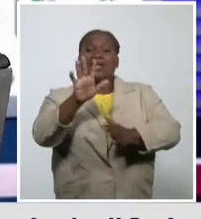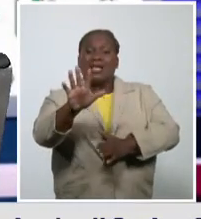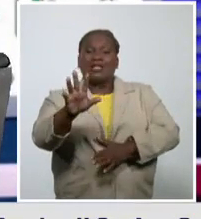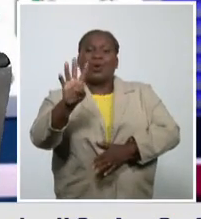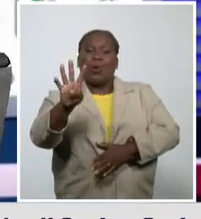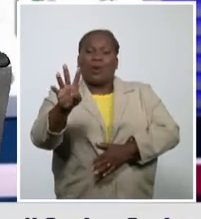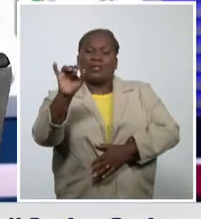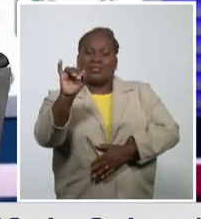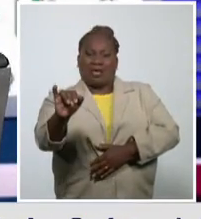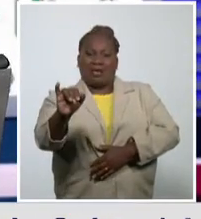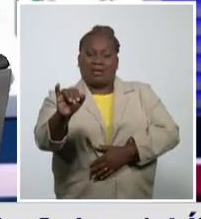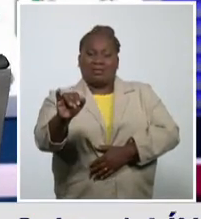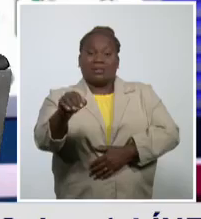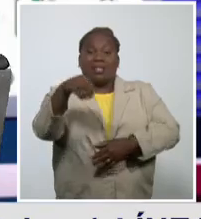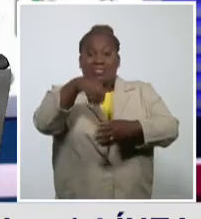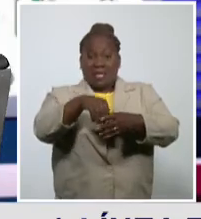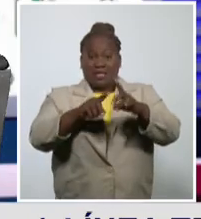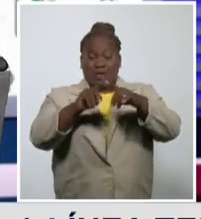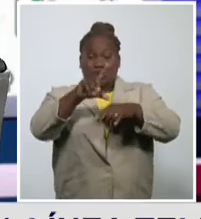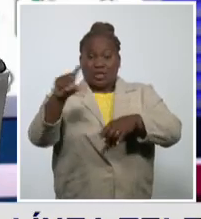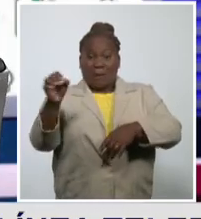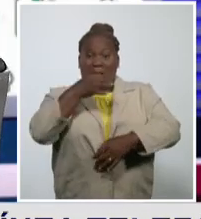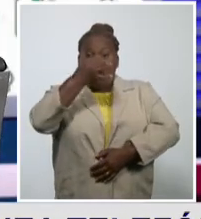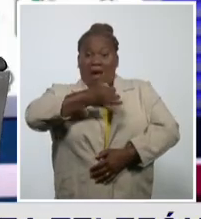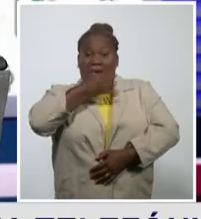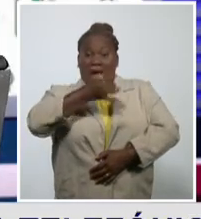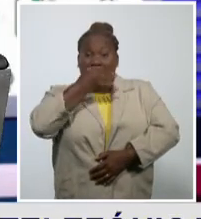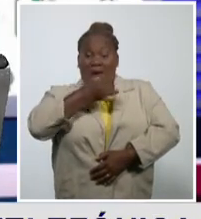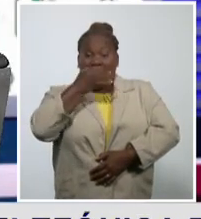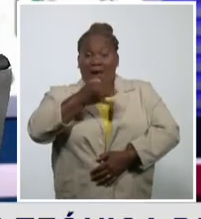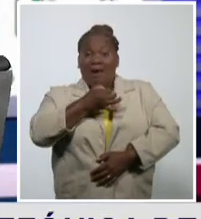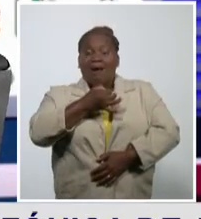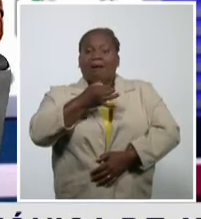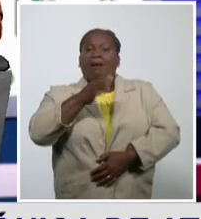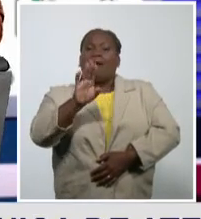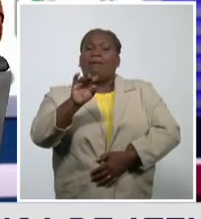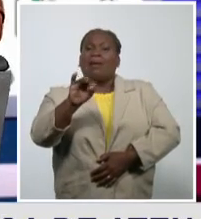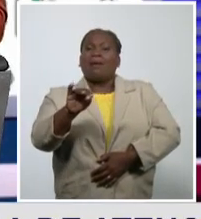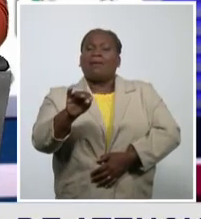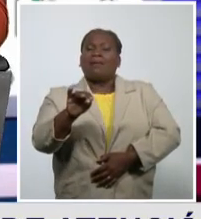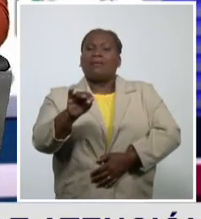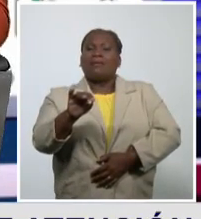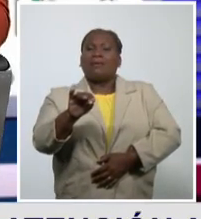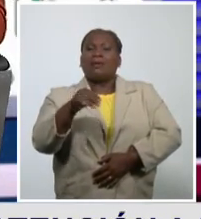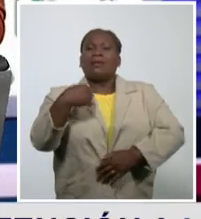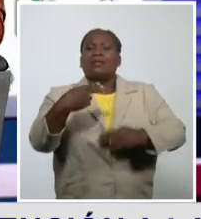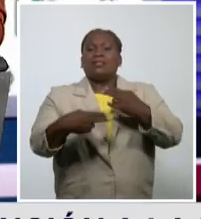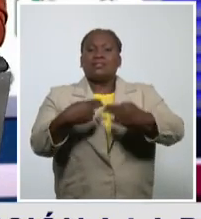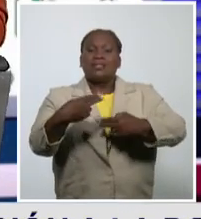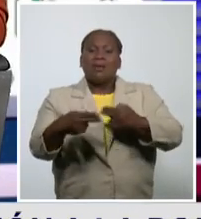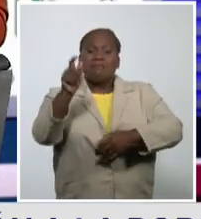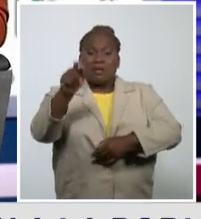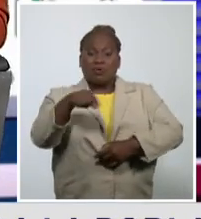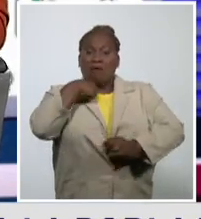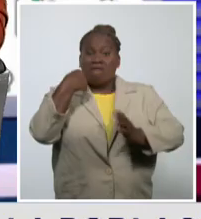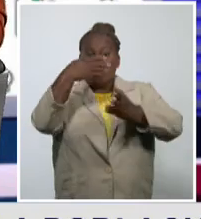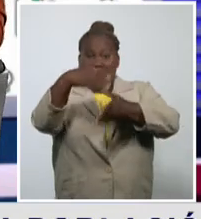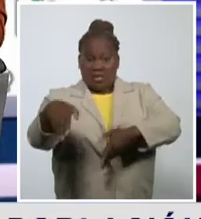3.546. Entre los temas que destacó hoy el doctor Durán, se refería a la realización de las necropsias a los pacientes